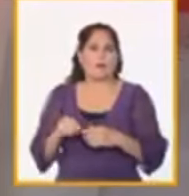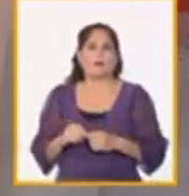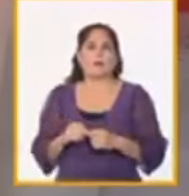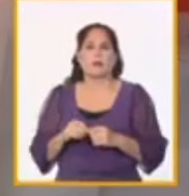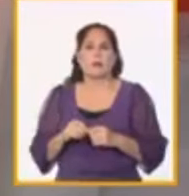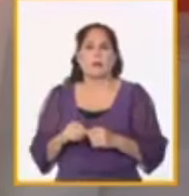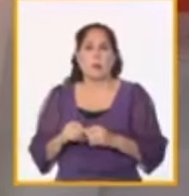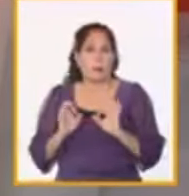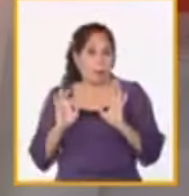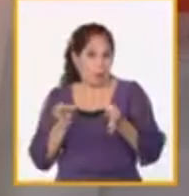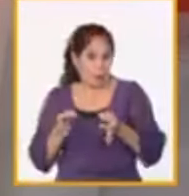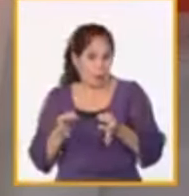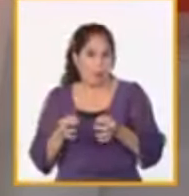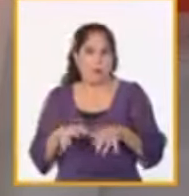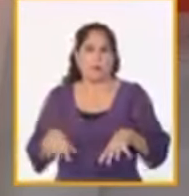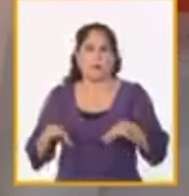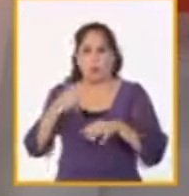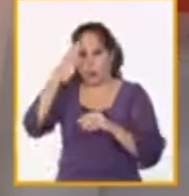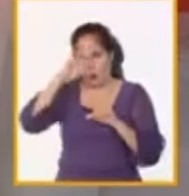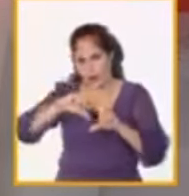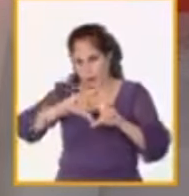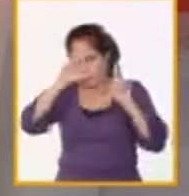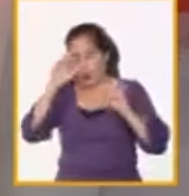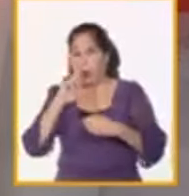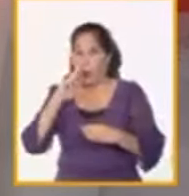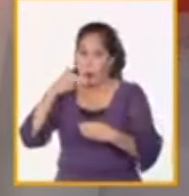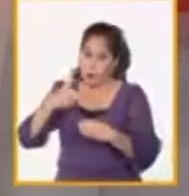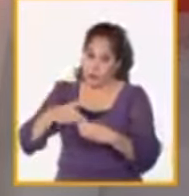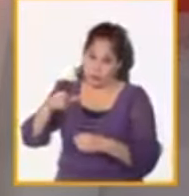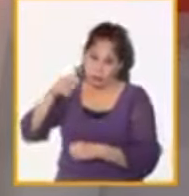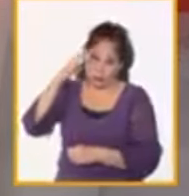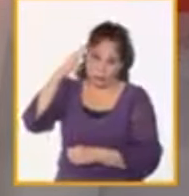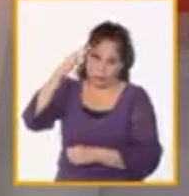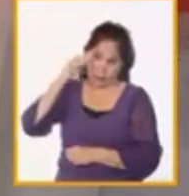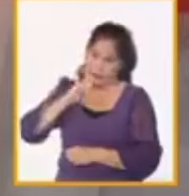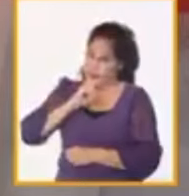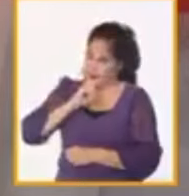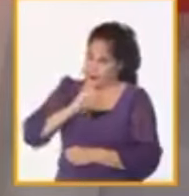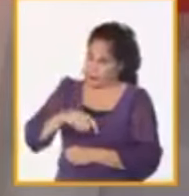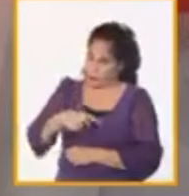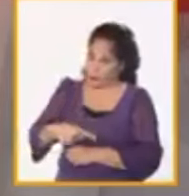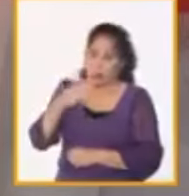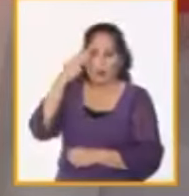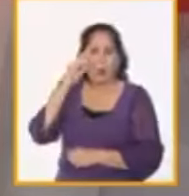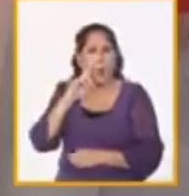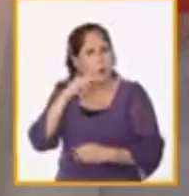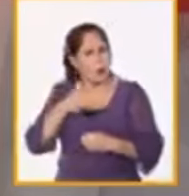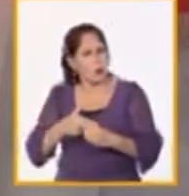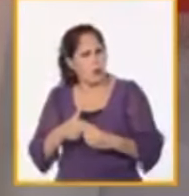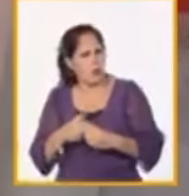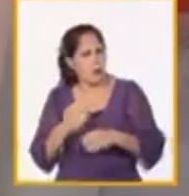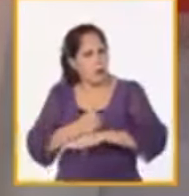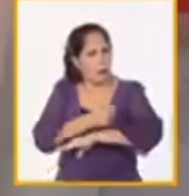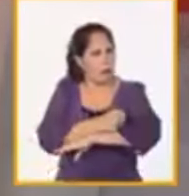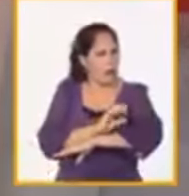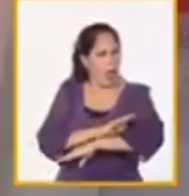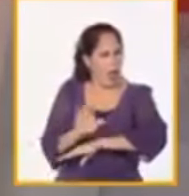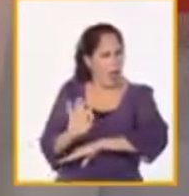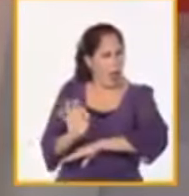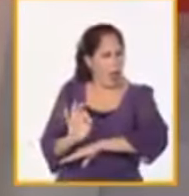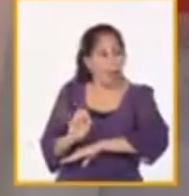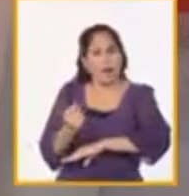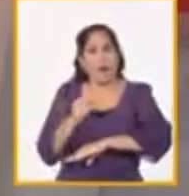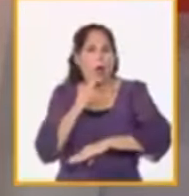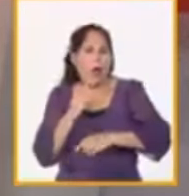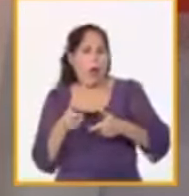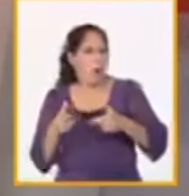complejas que tiene el país. El combustible, bueno, imagino el reto todos los días de saber si se da combustible para las pipas o se da combustible para el abasto